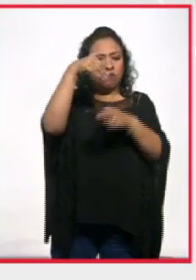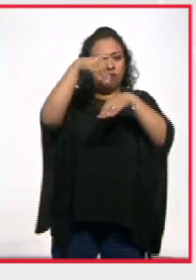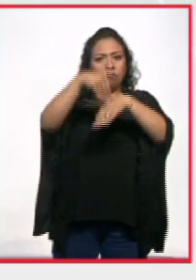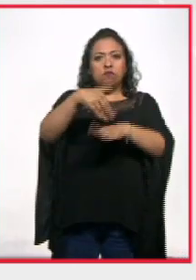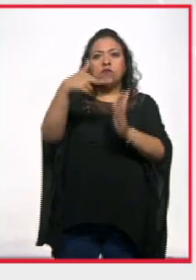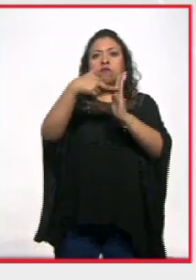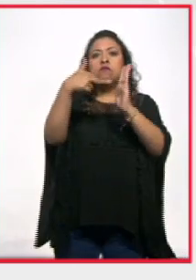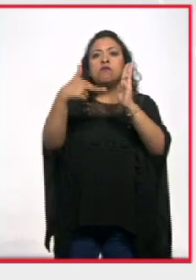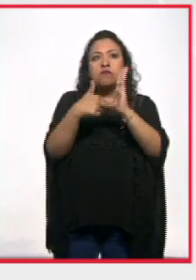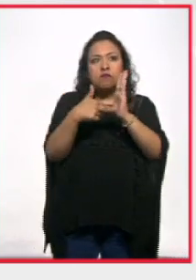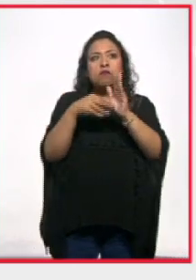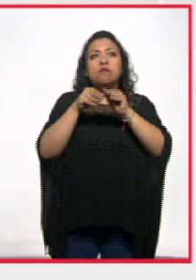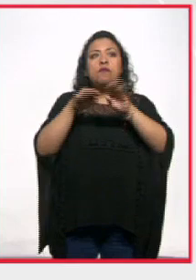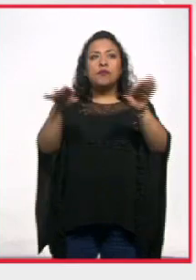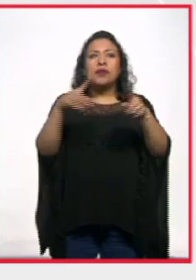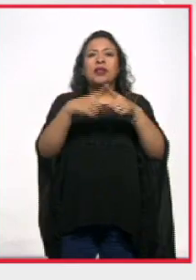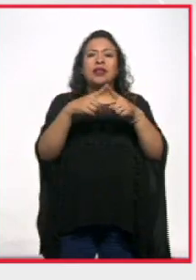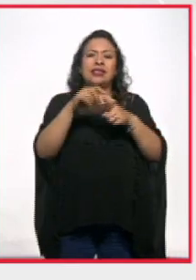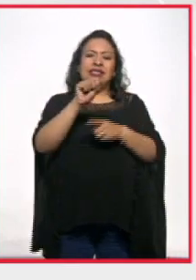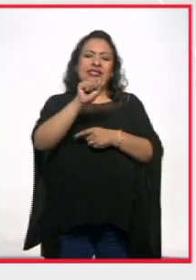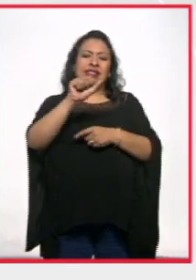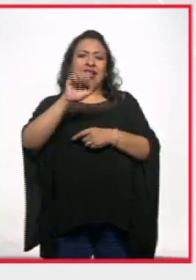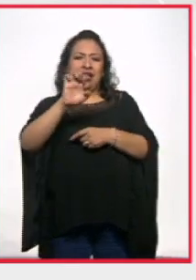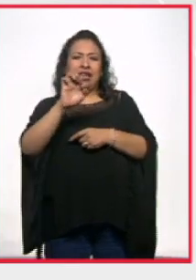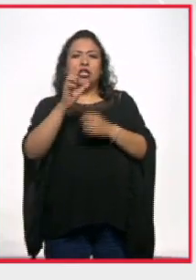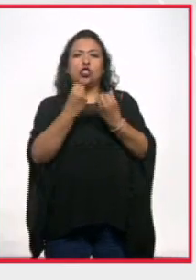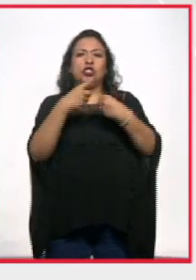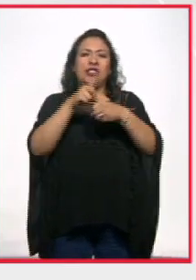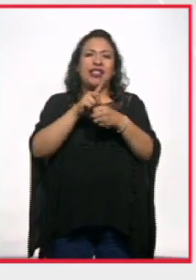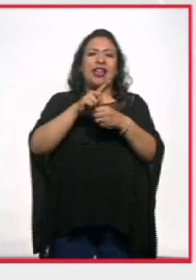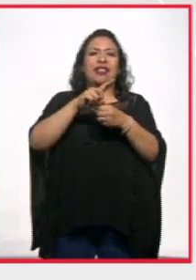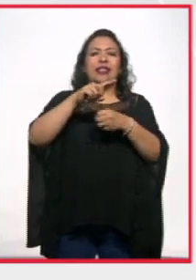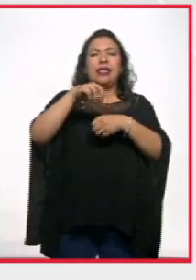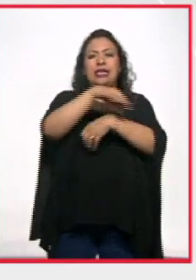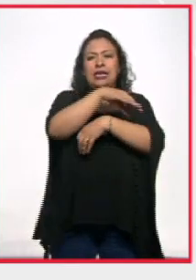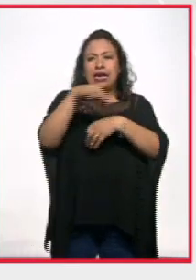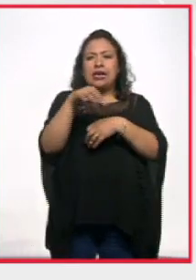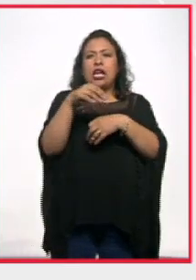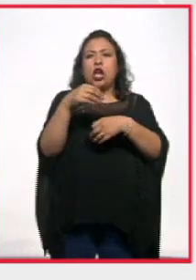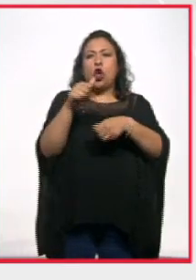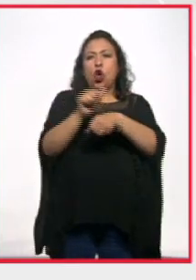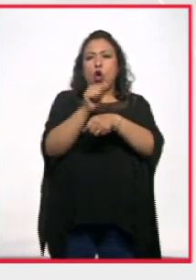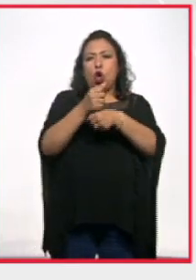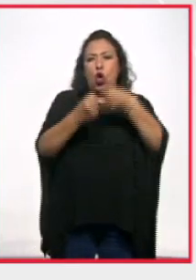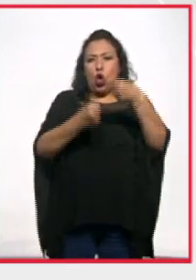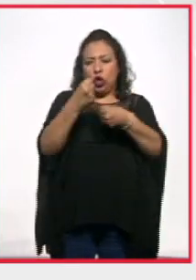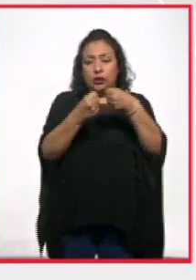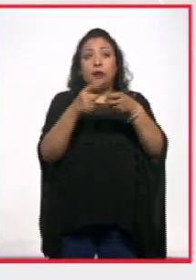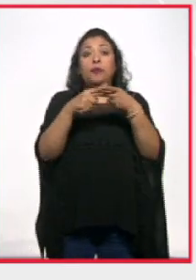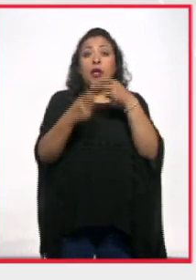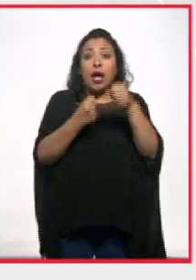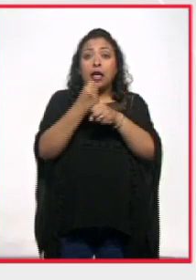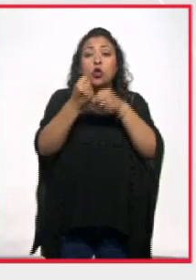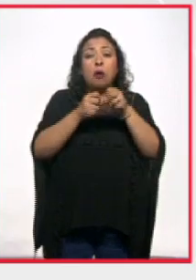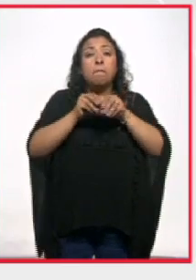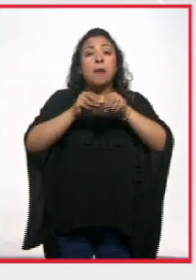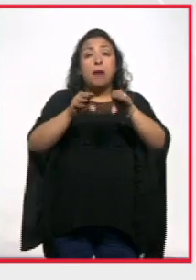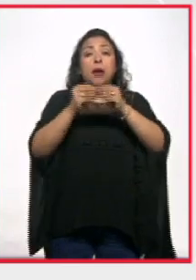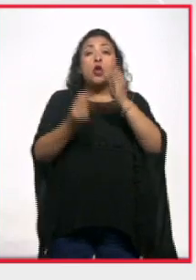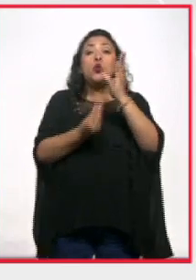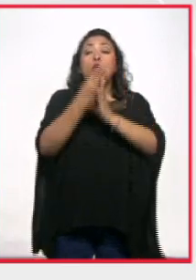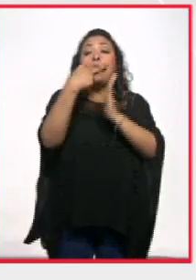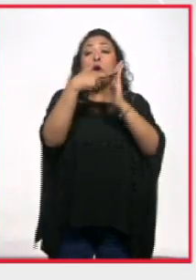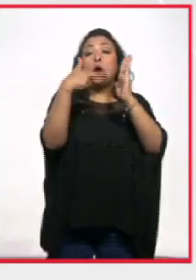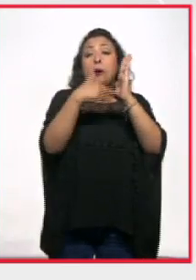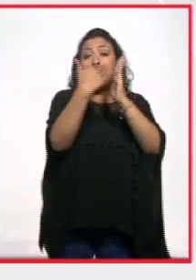reglamento que publica SAE. SAE es la Sociedad de Ingenieros Automotrices, y año con año publica un nuevo